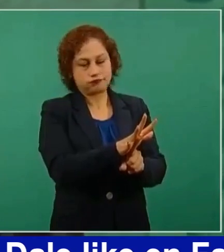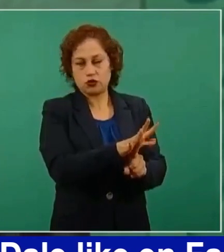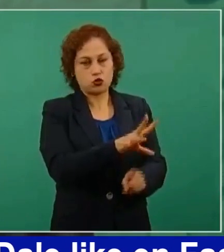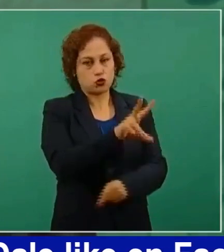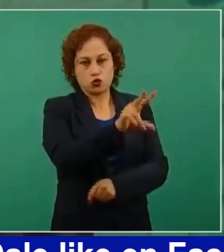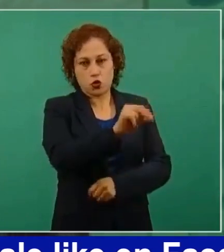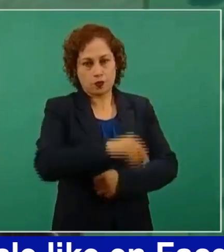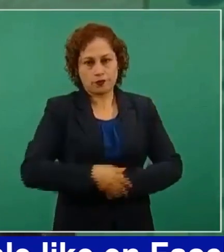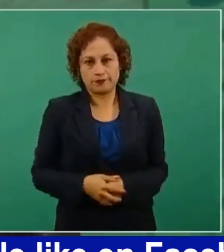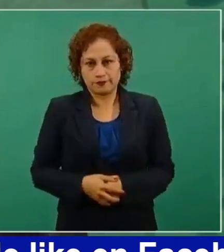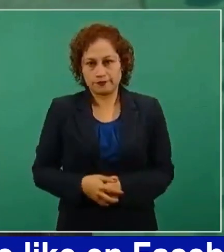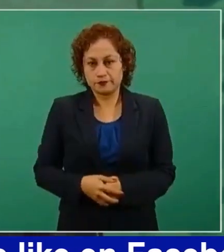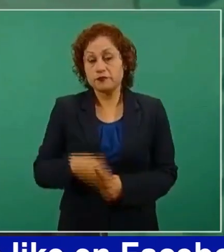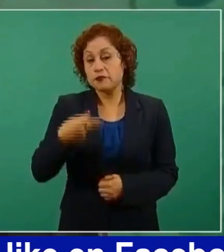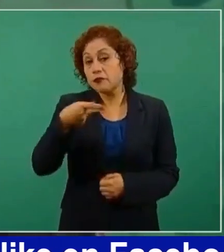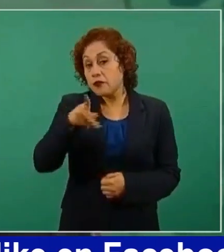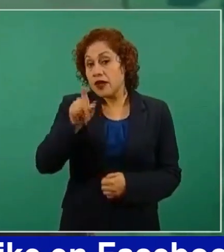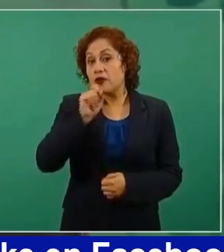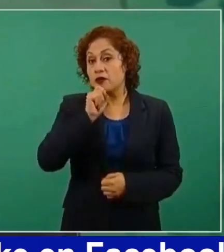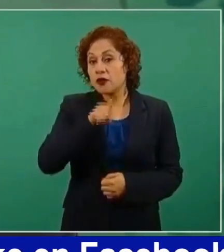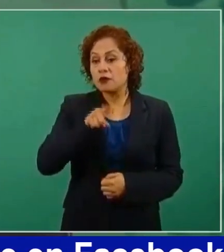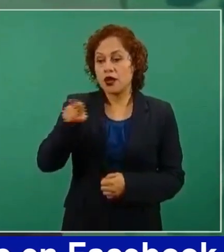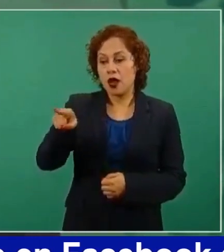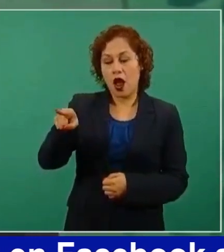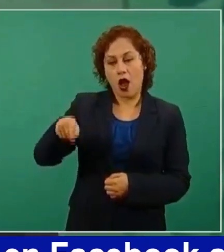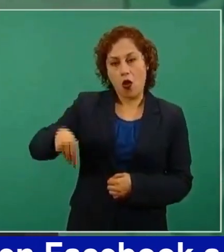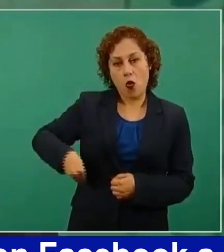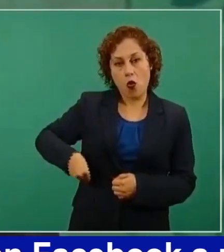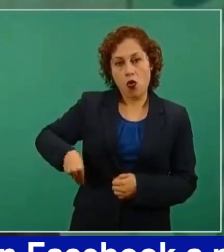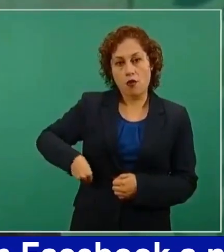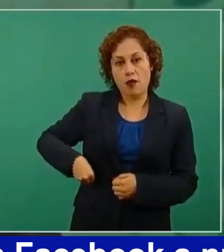también no encubrimos,